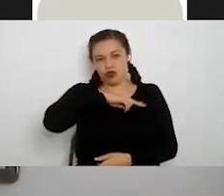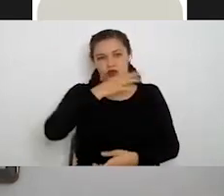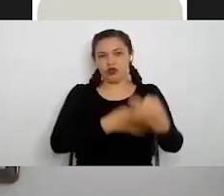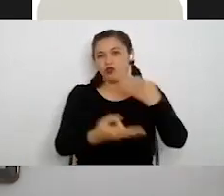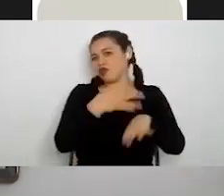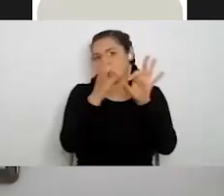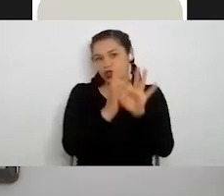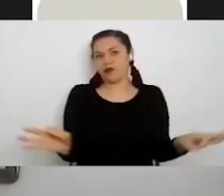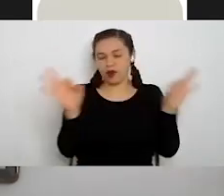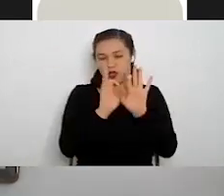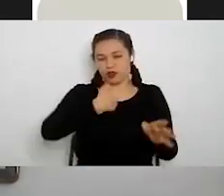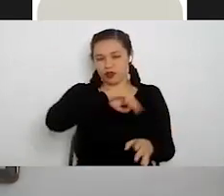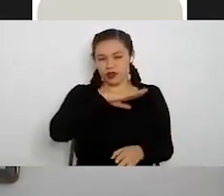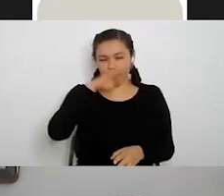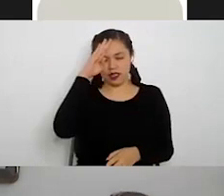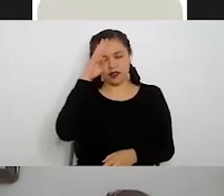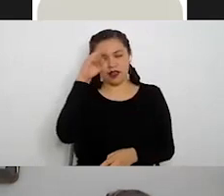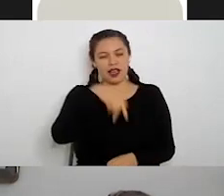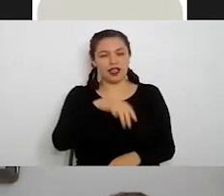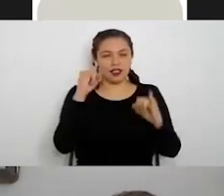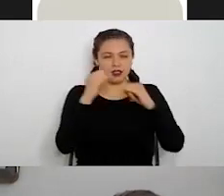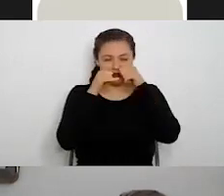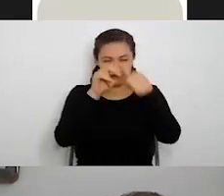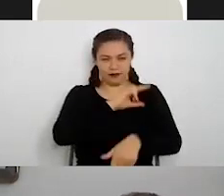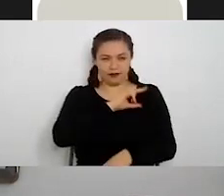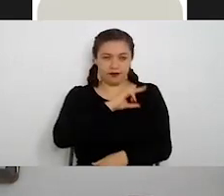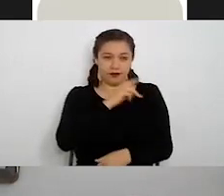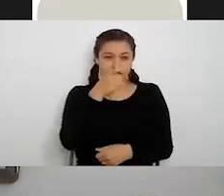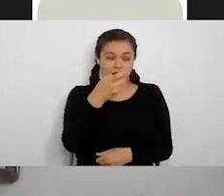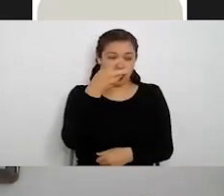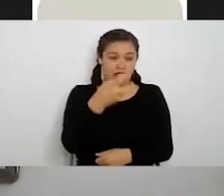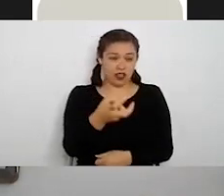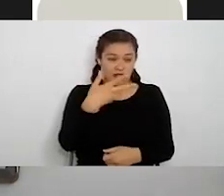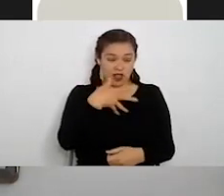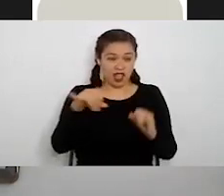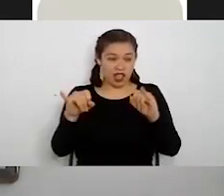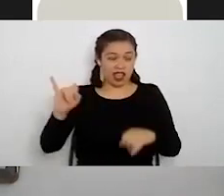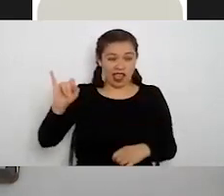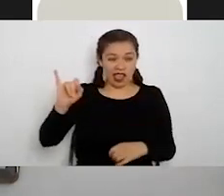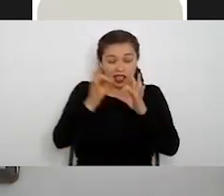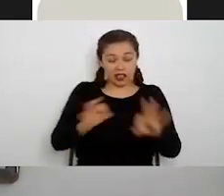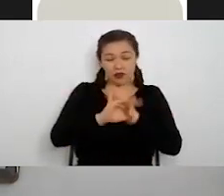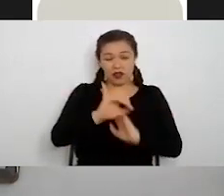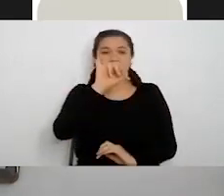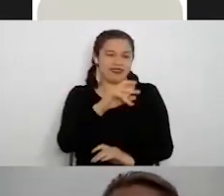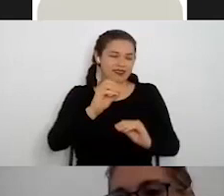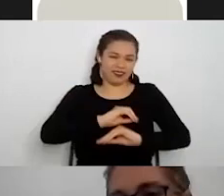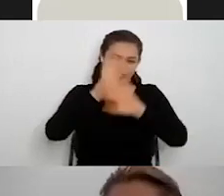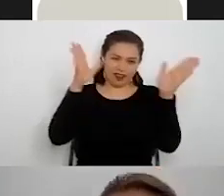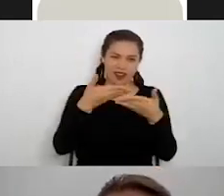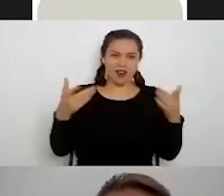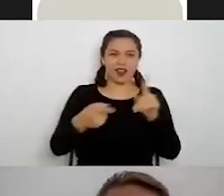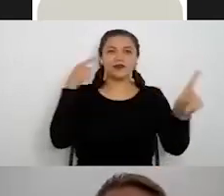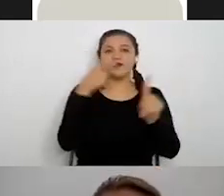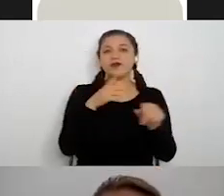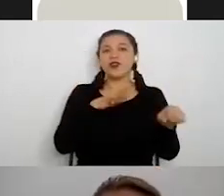las instituciones de asistencia privada pues no son la excepción. Sabemos que el objetivo de esta sesión es valorar un poco pues cuál será